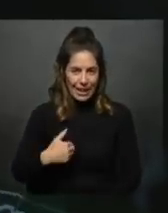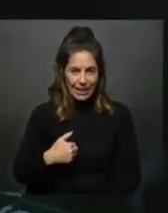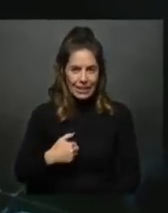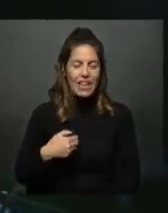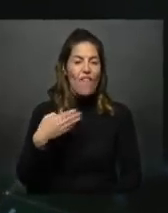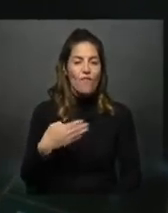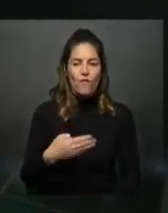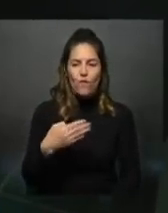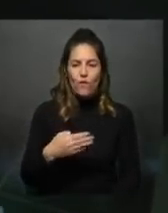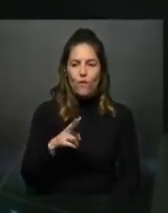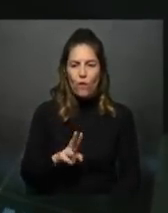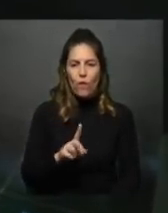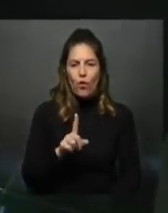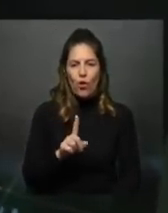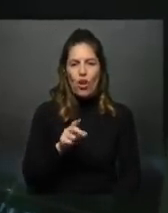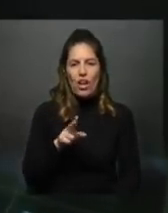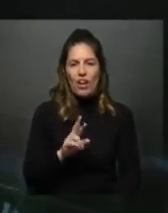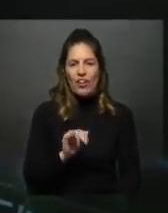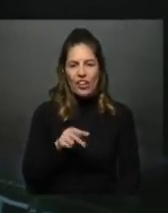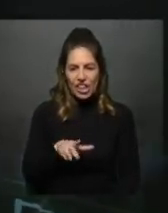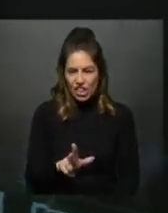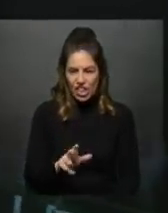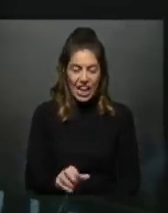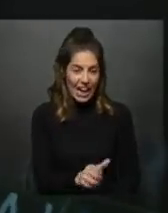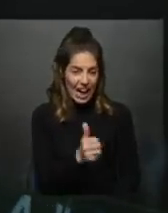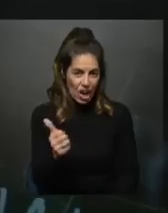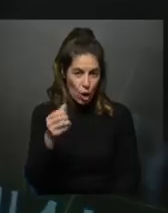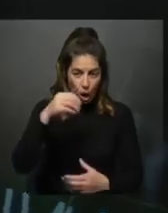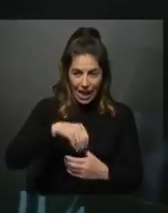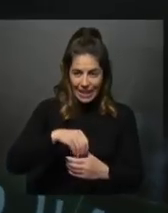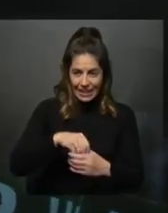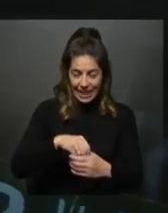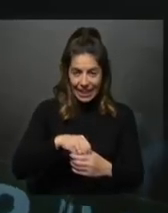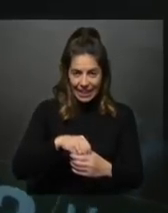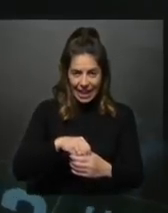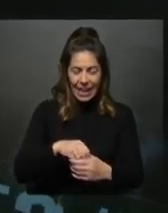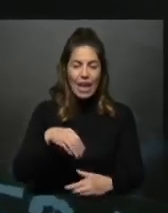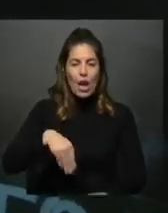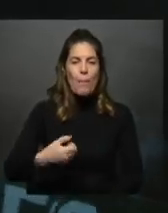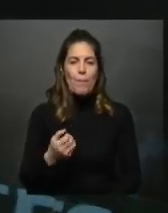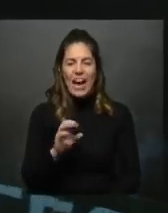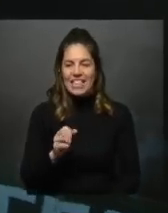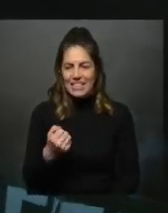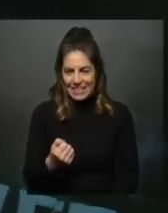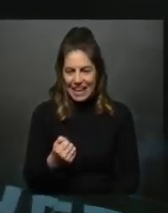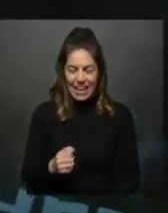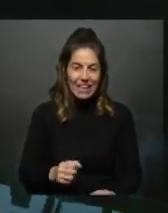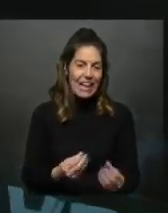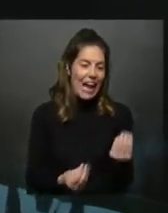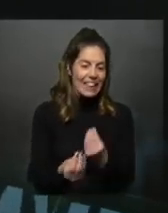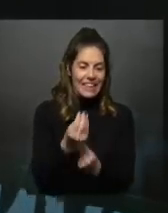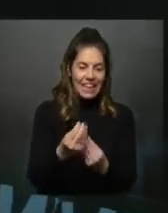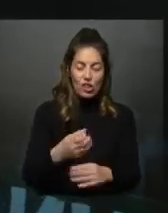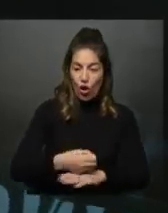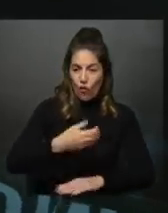le ganó la interna de Juntos por el cambio a Horacio Rodríguez larreta y Sergio massa será el candidato del oficialismo que